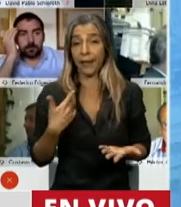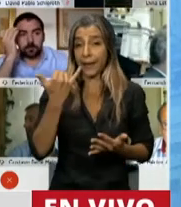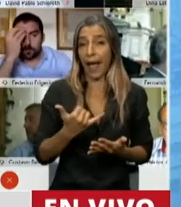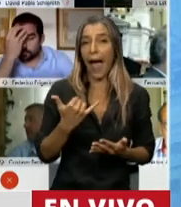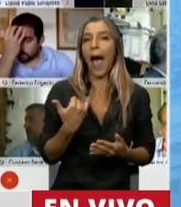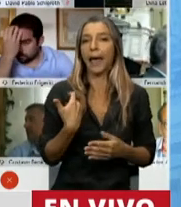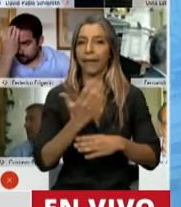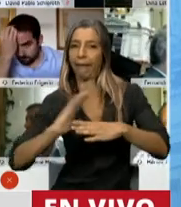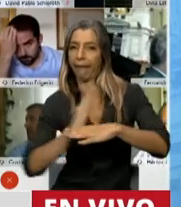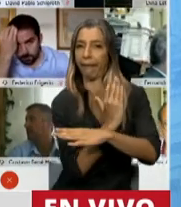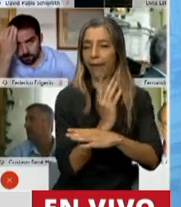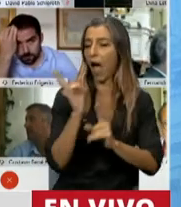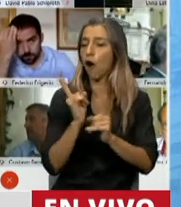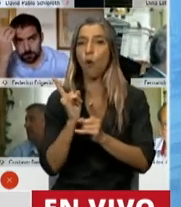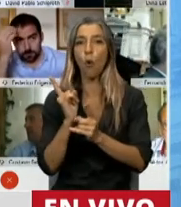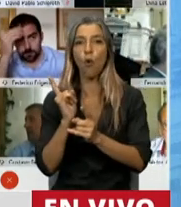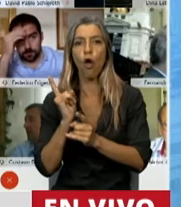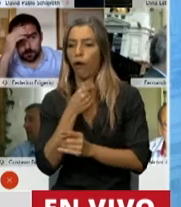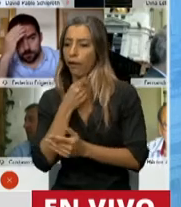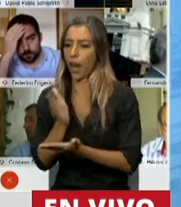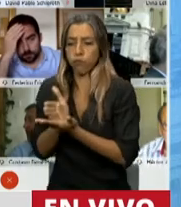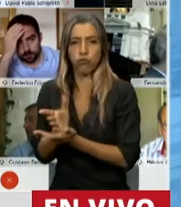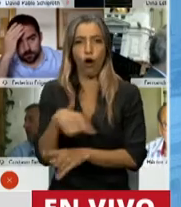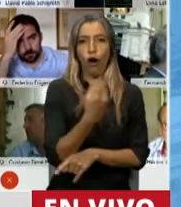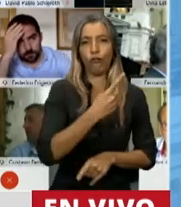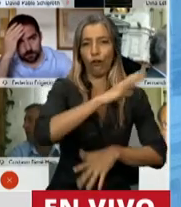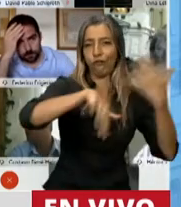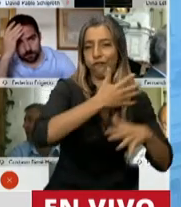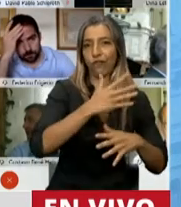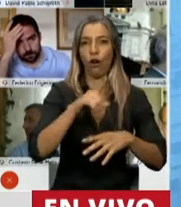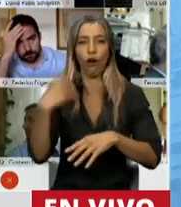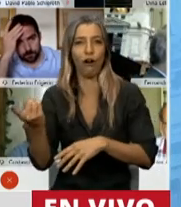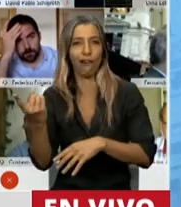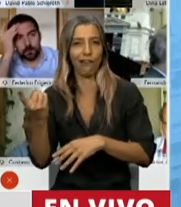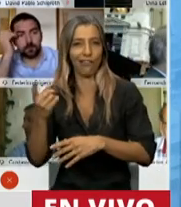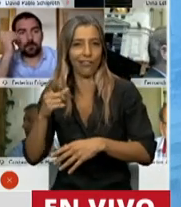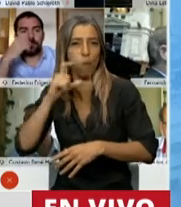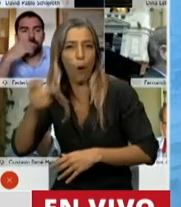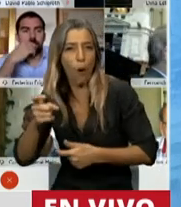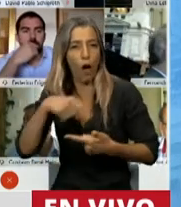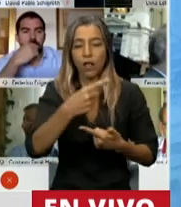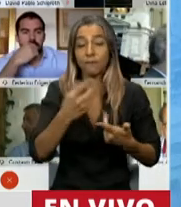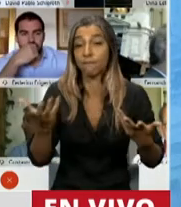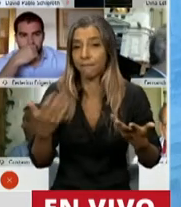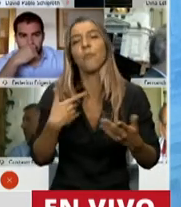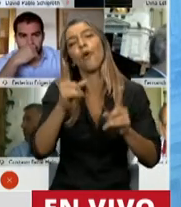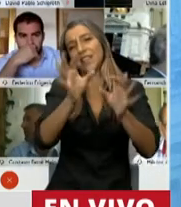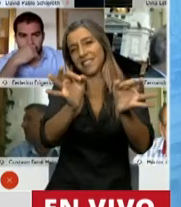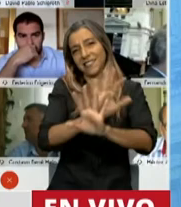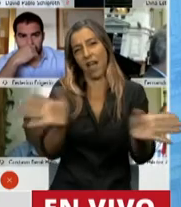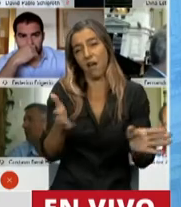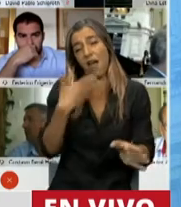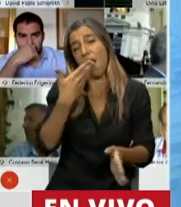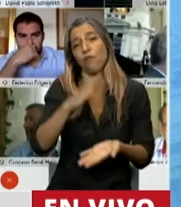el delito, y seguimos encontrando caos en el caos. Estoy hablando de las reiteradas usurpaciones de tierras en